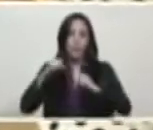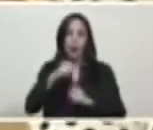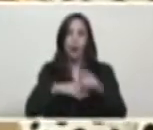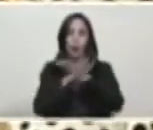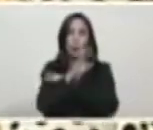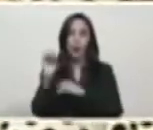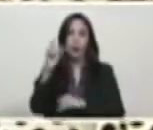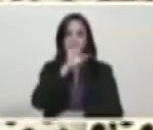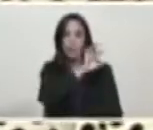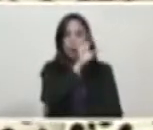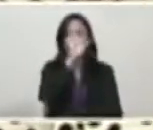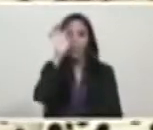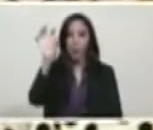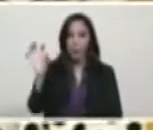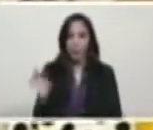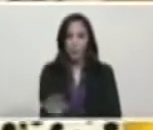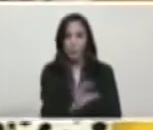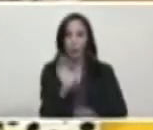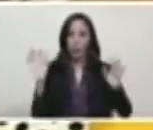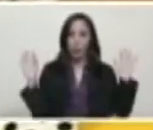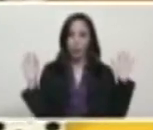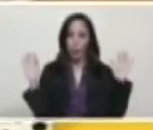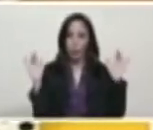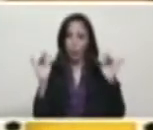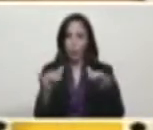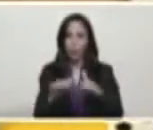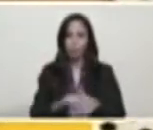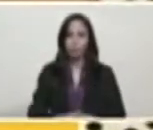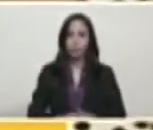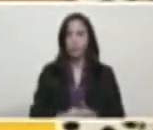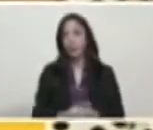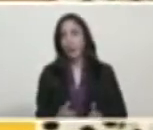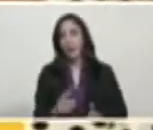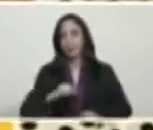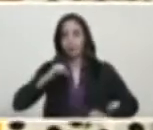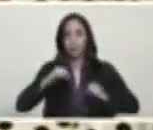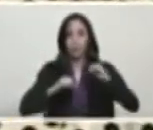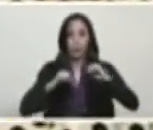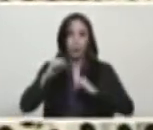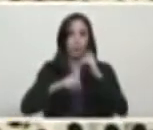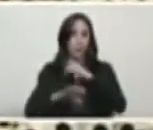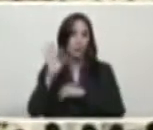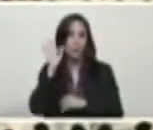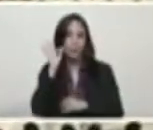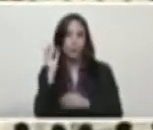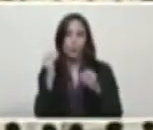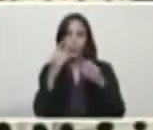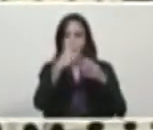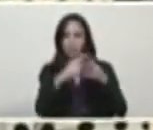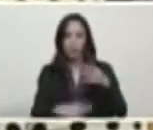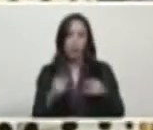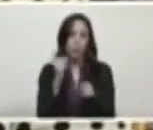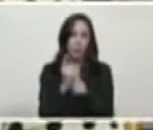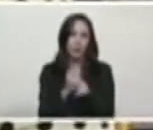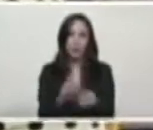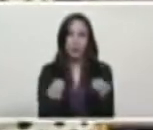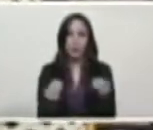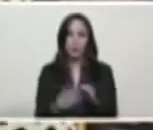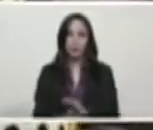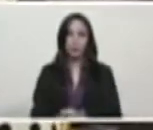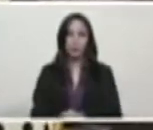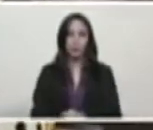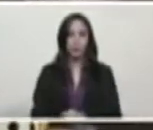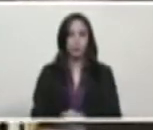40 países. El Continental de Boxeo Femenino también, entre otras competencias. Venezuela